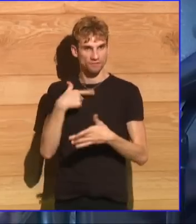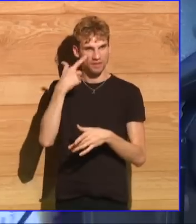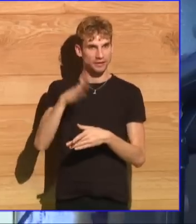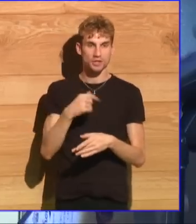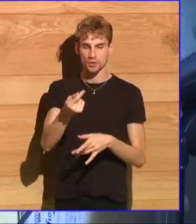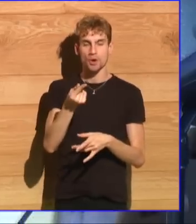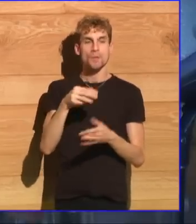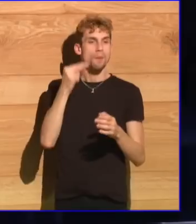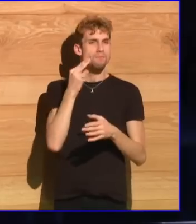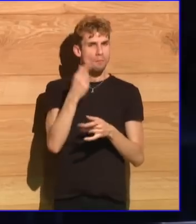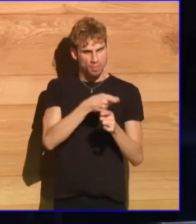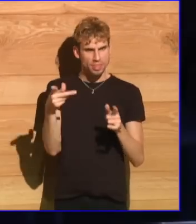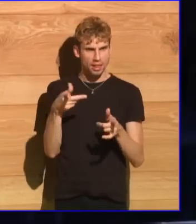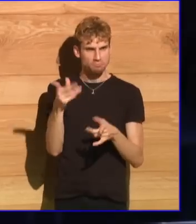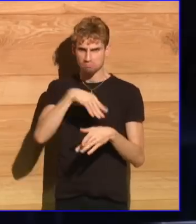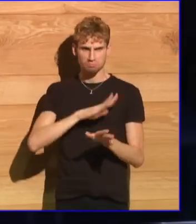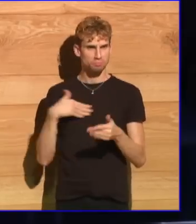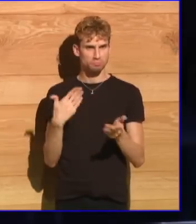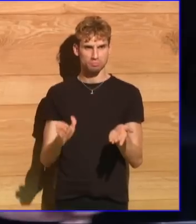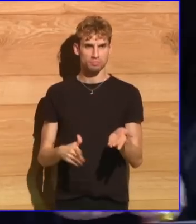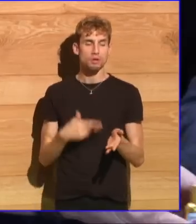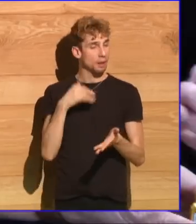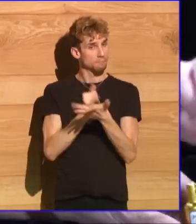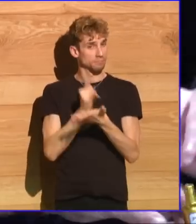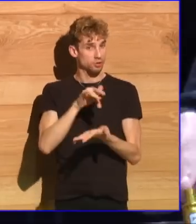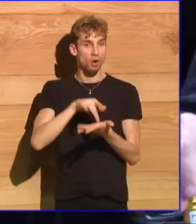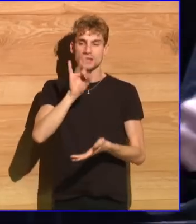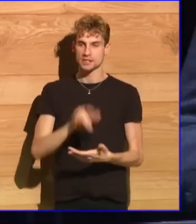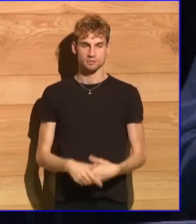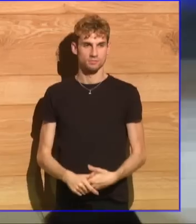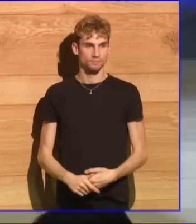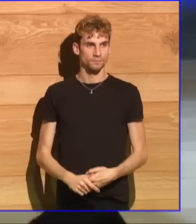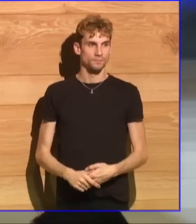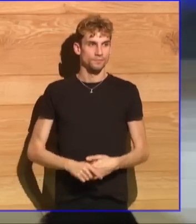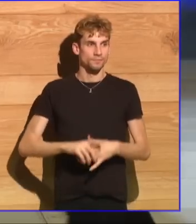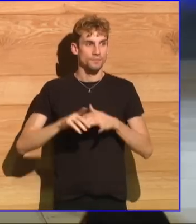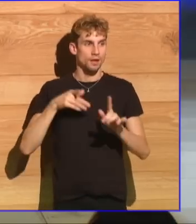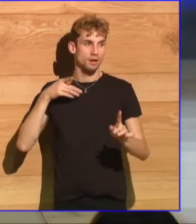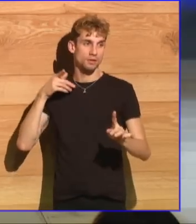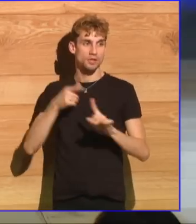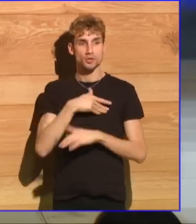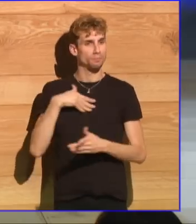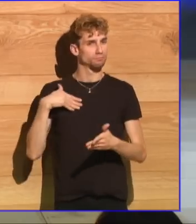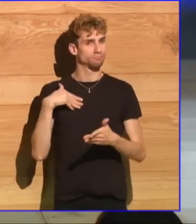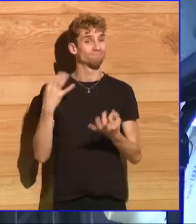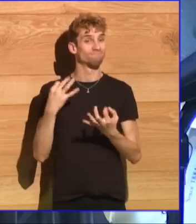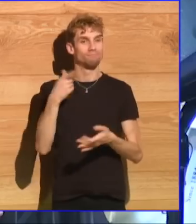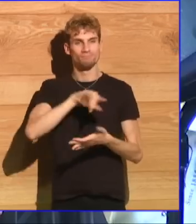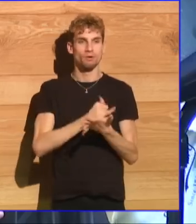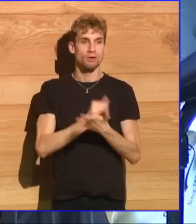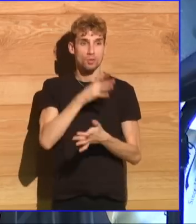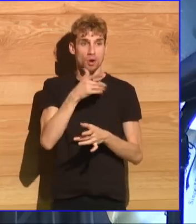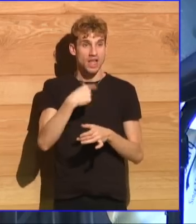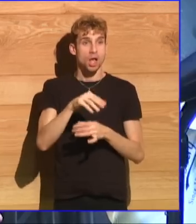dale un bombón a los muchachos, el que queráis, ¿Vamos a hacer un experimento? La Eso película es. es flojísima, ¿eh? para que, no, quiero que probéis como no se puede morder uno